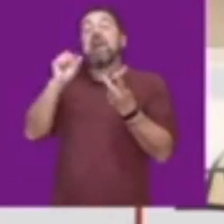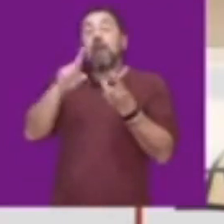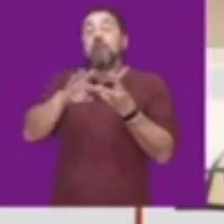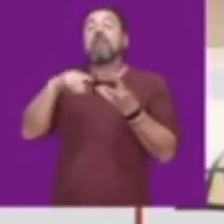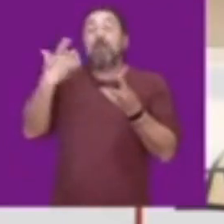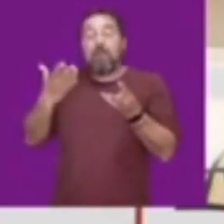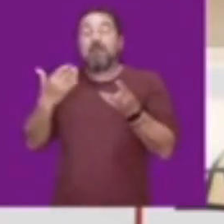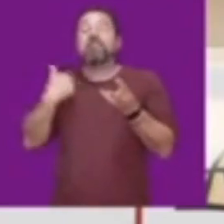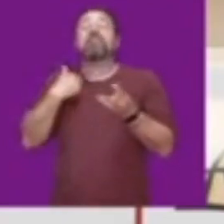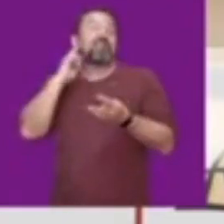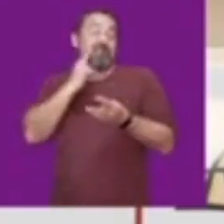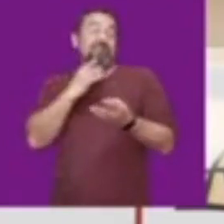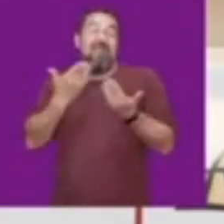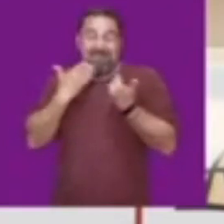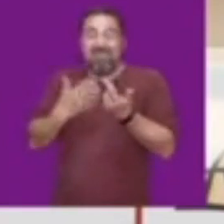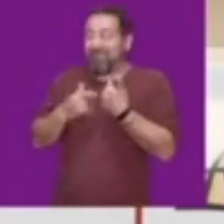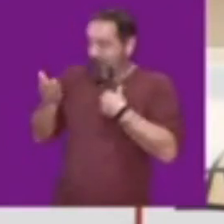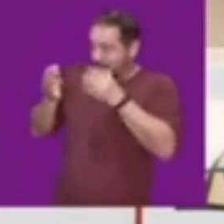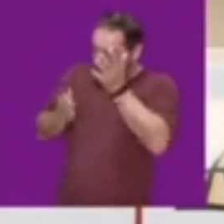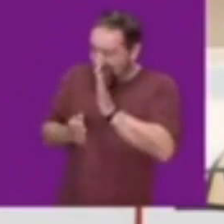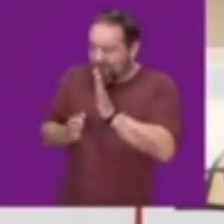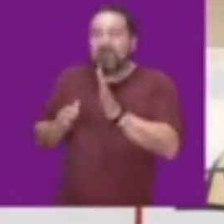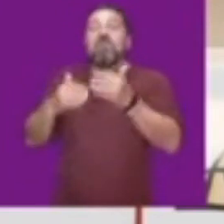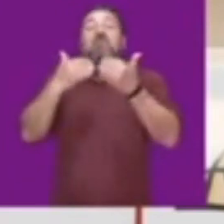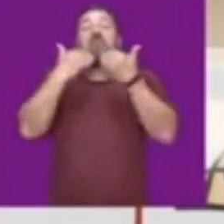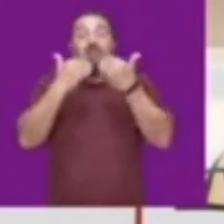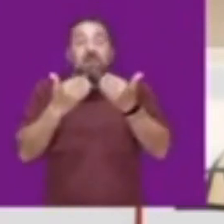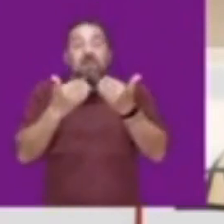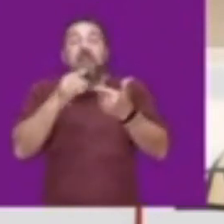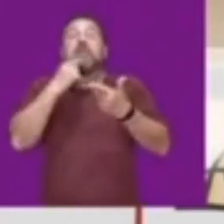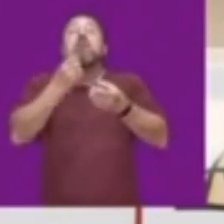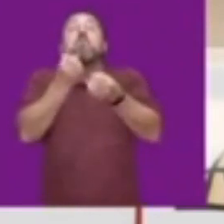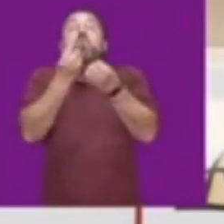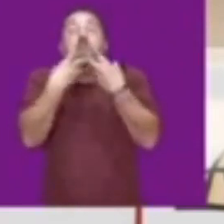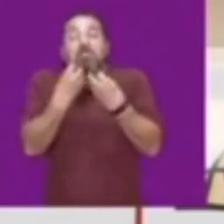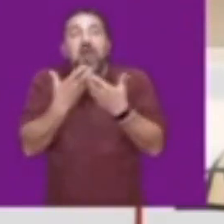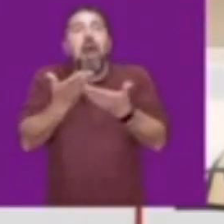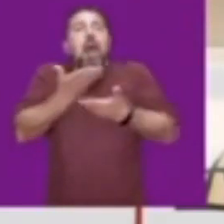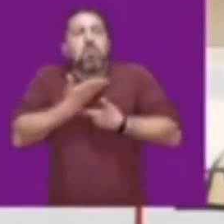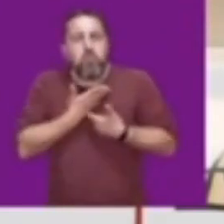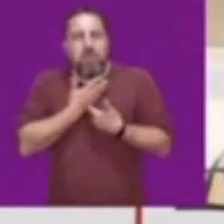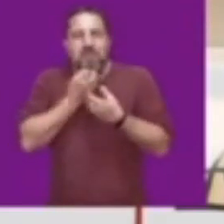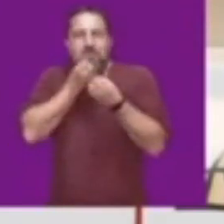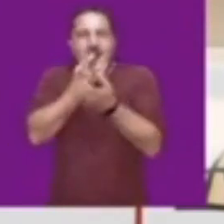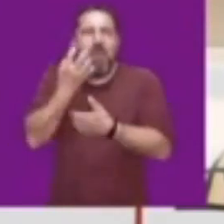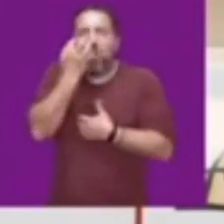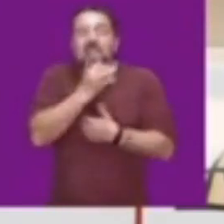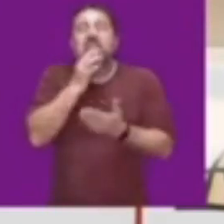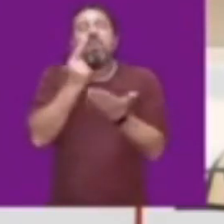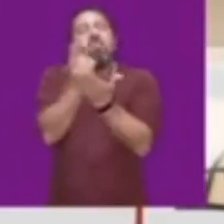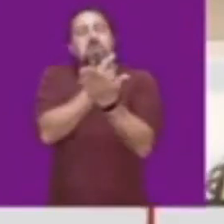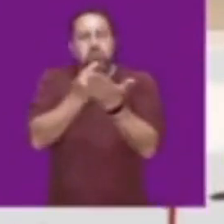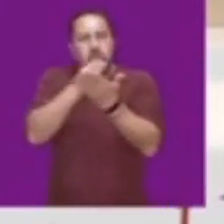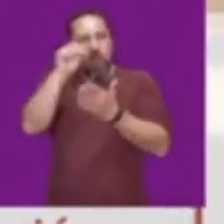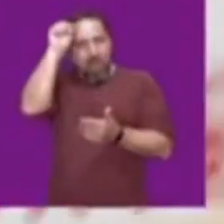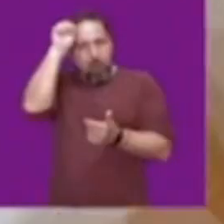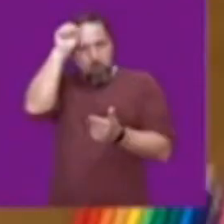y además con la ayuda de Chema, hola Chema, nos ayudan a contar y a dibujar